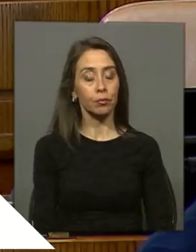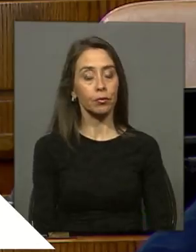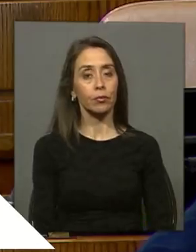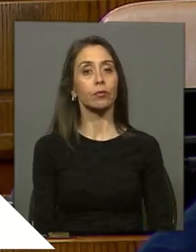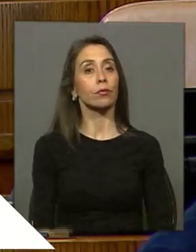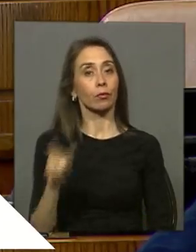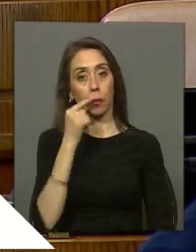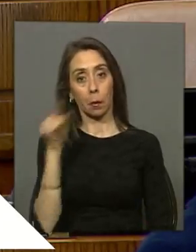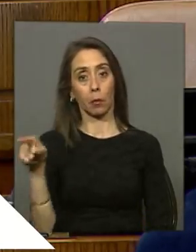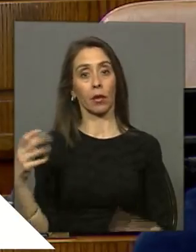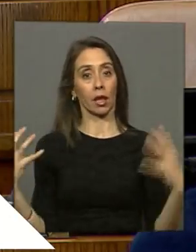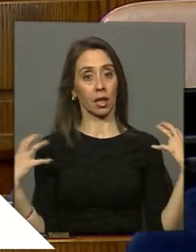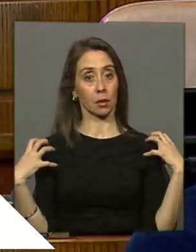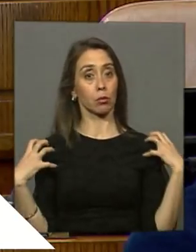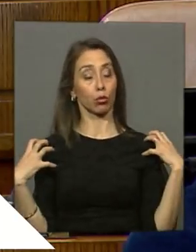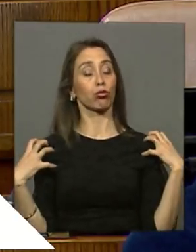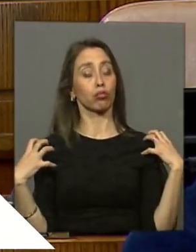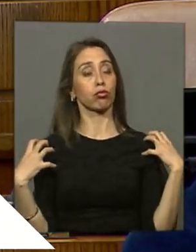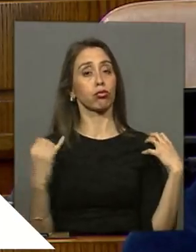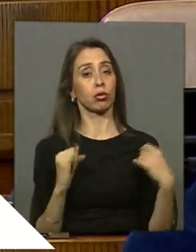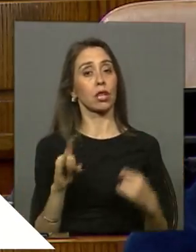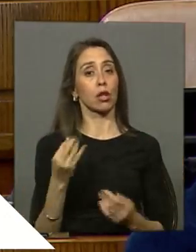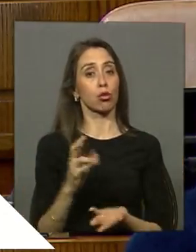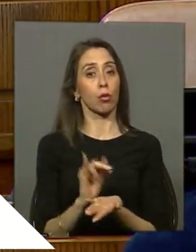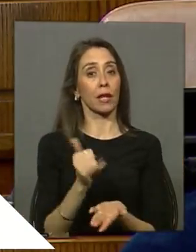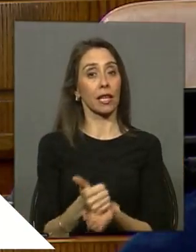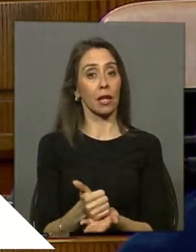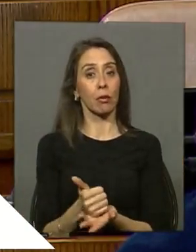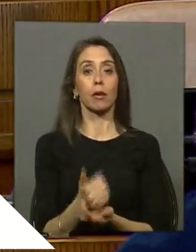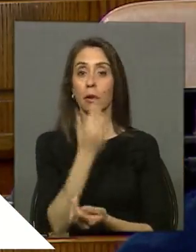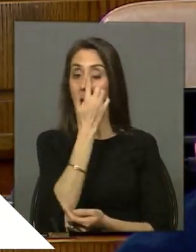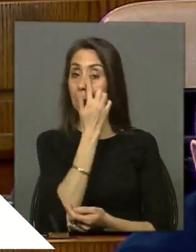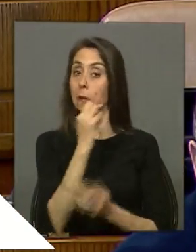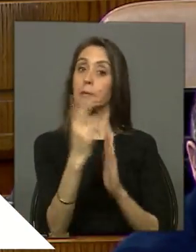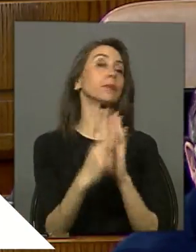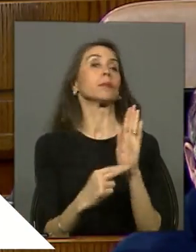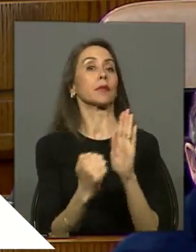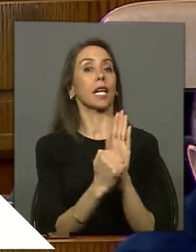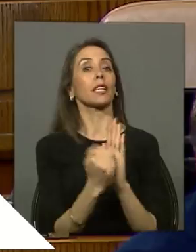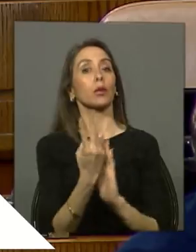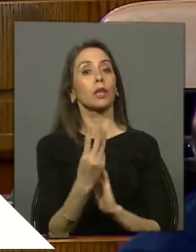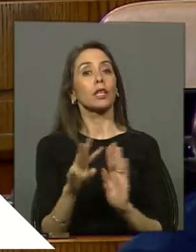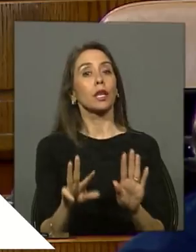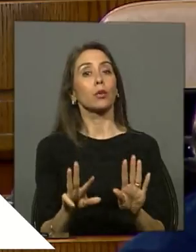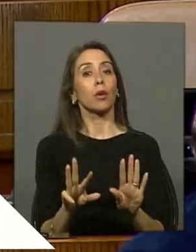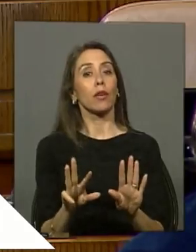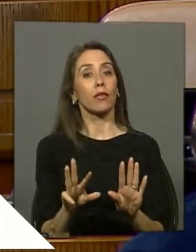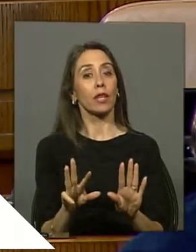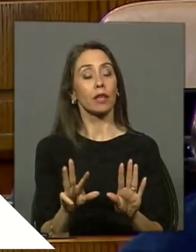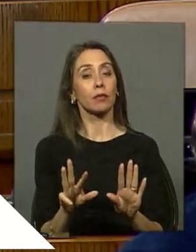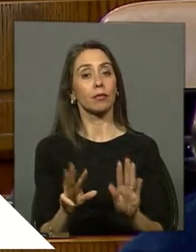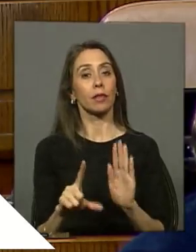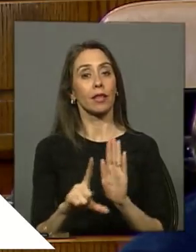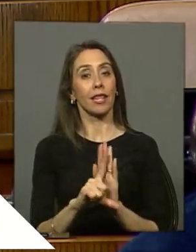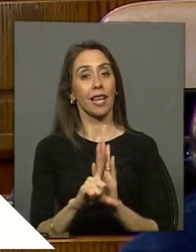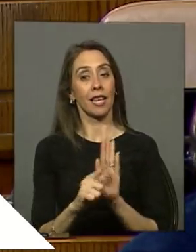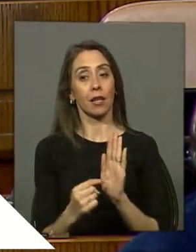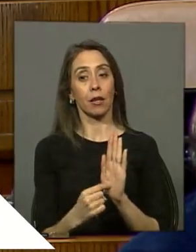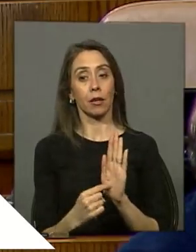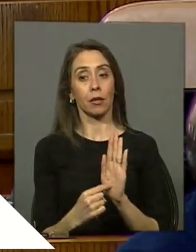responsabilidad a mi juicio el superintendente además cuando uno lee el artículo 39 de la ley